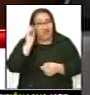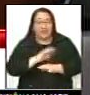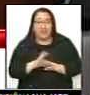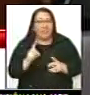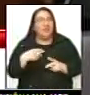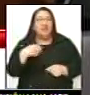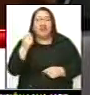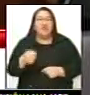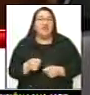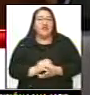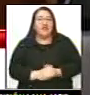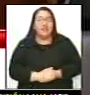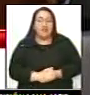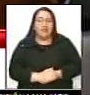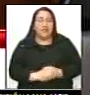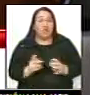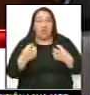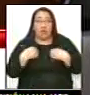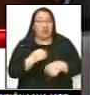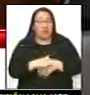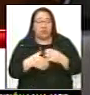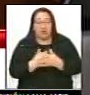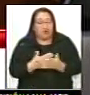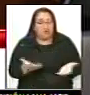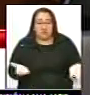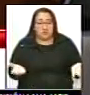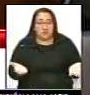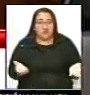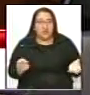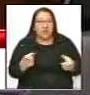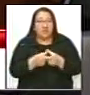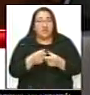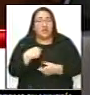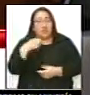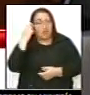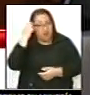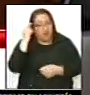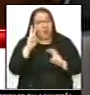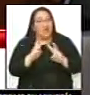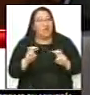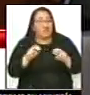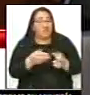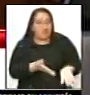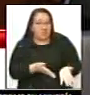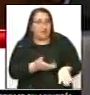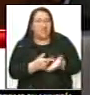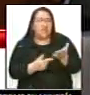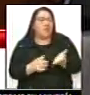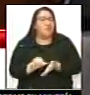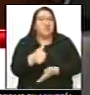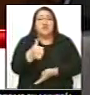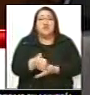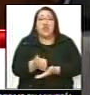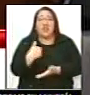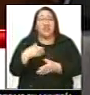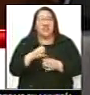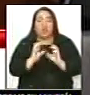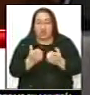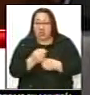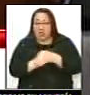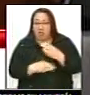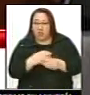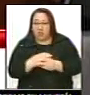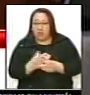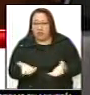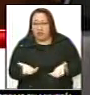somos jueces, no somos abogados todos. Es una comisión política, investigamos, que es lo principal que hace un parlamento en el mundo